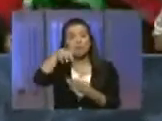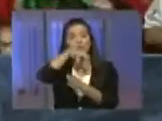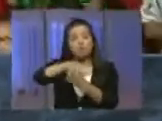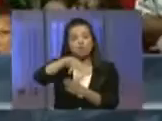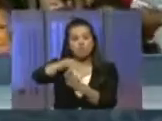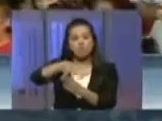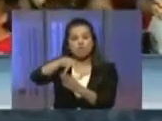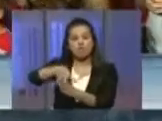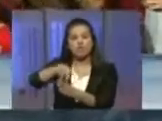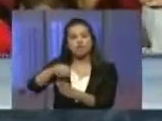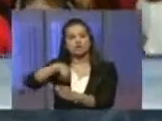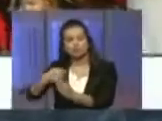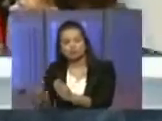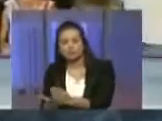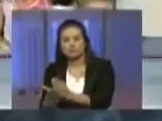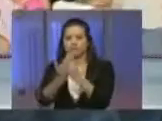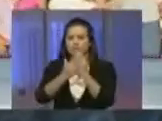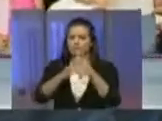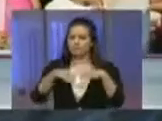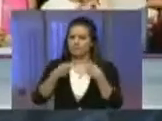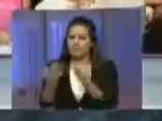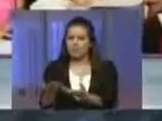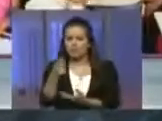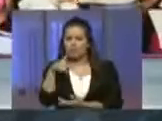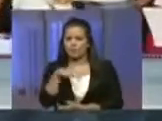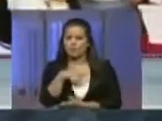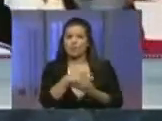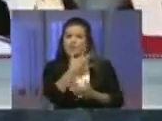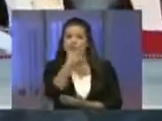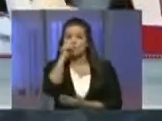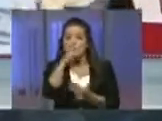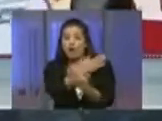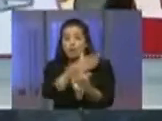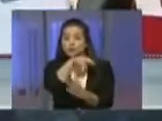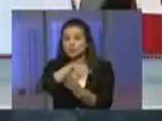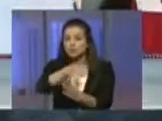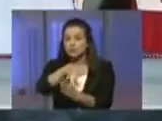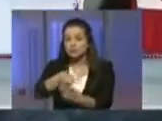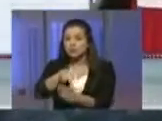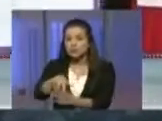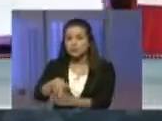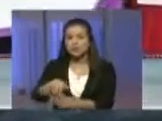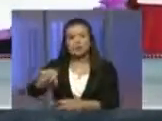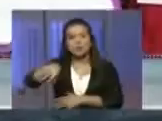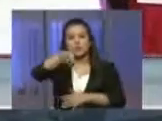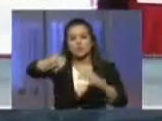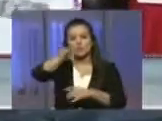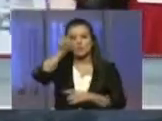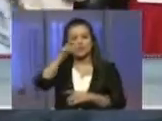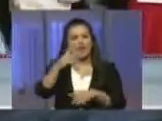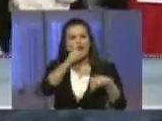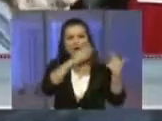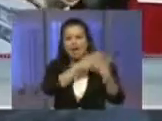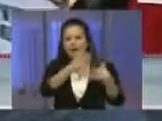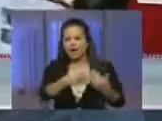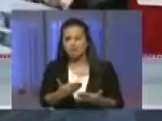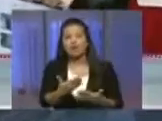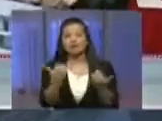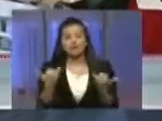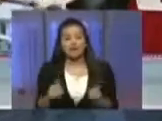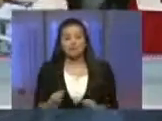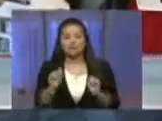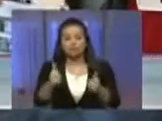atraso de saqueo del país y eso se ha ido Mira Estableciendo el nuevo modelo